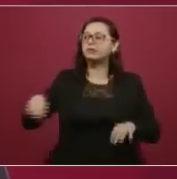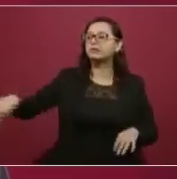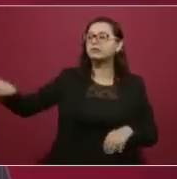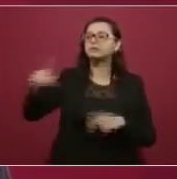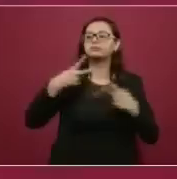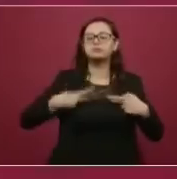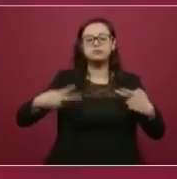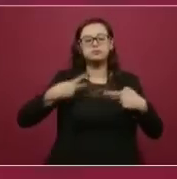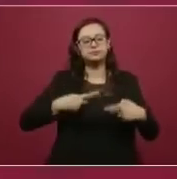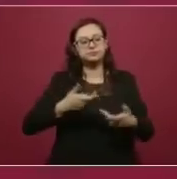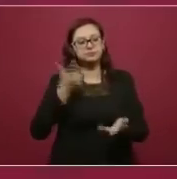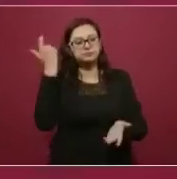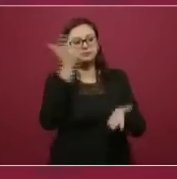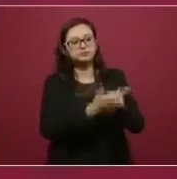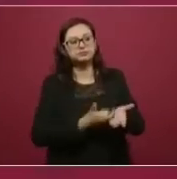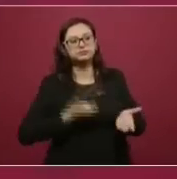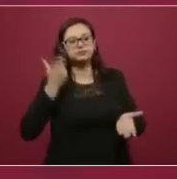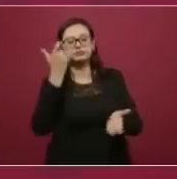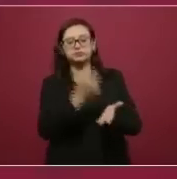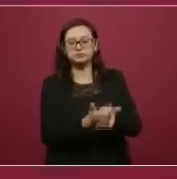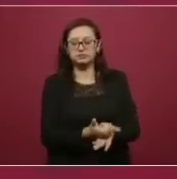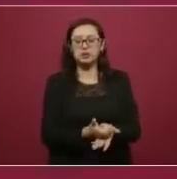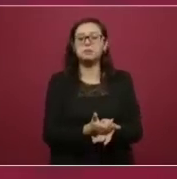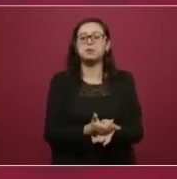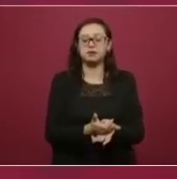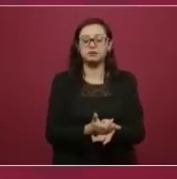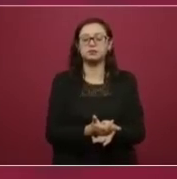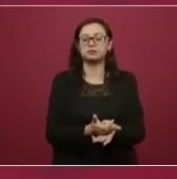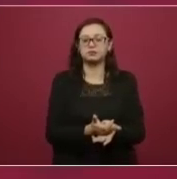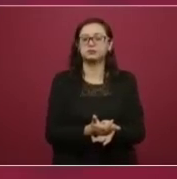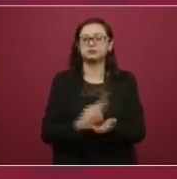Por eso hemos decidido,